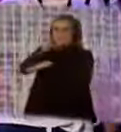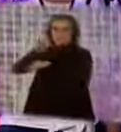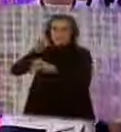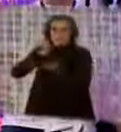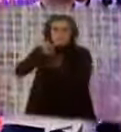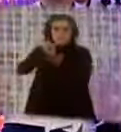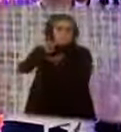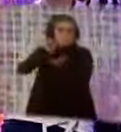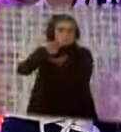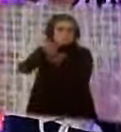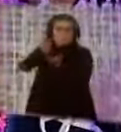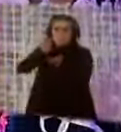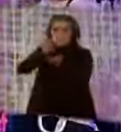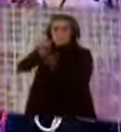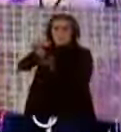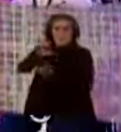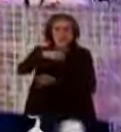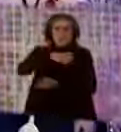se puede